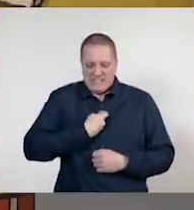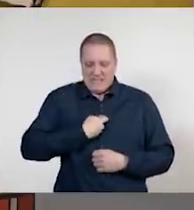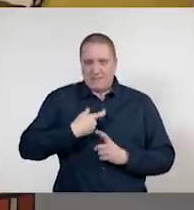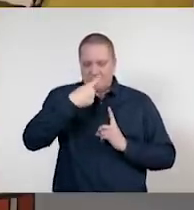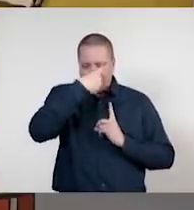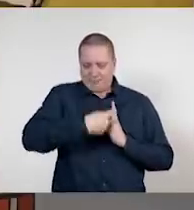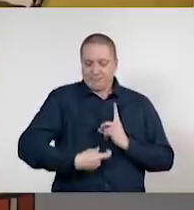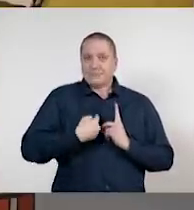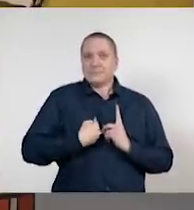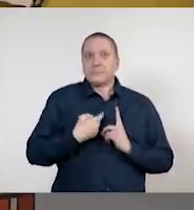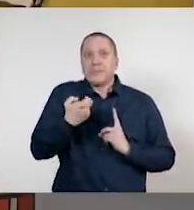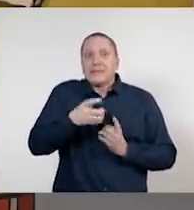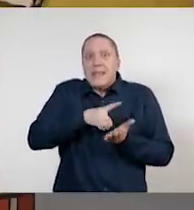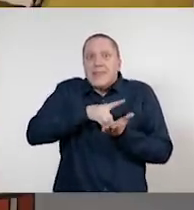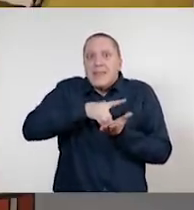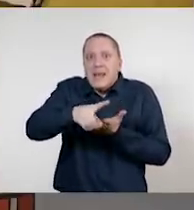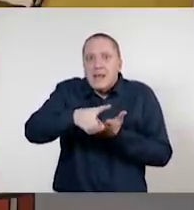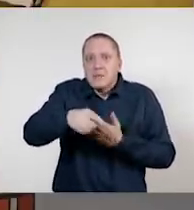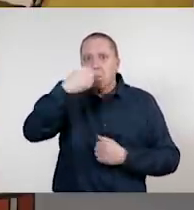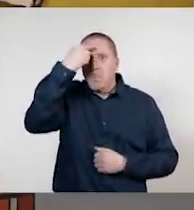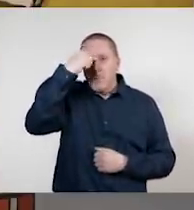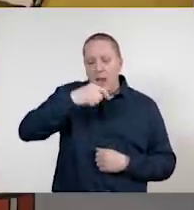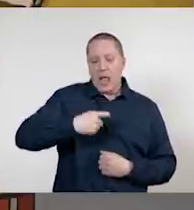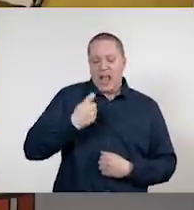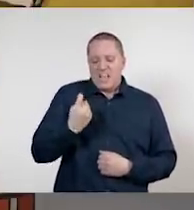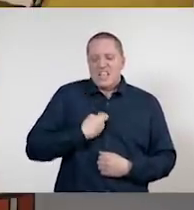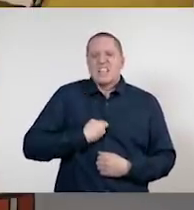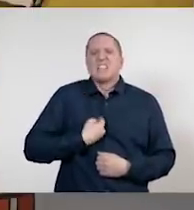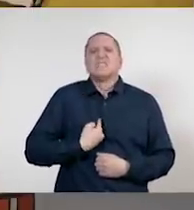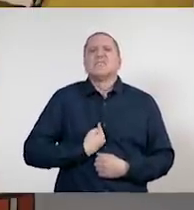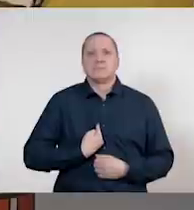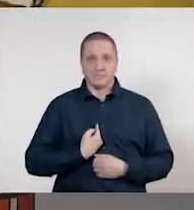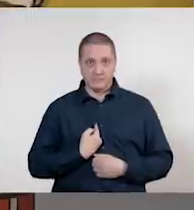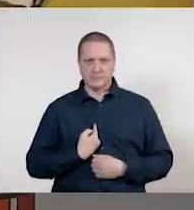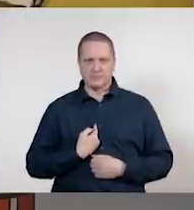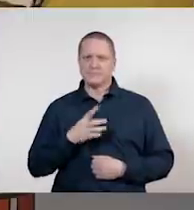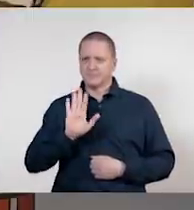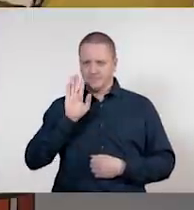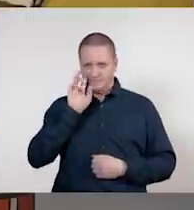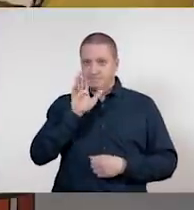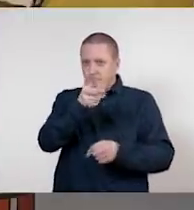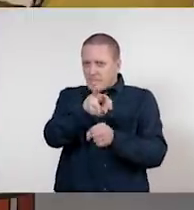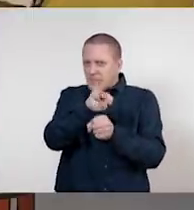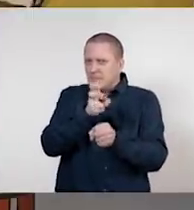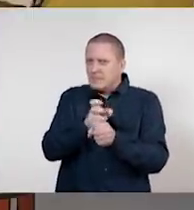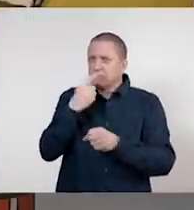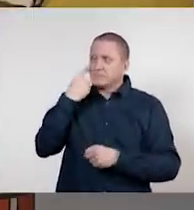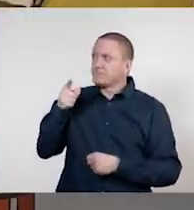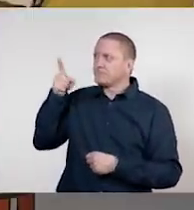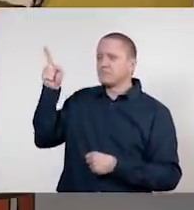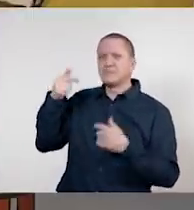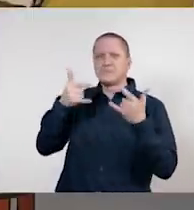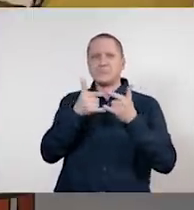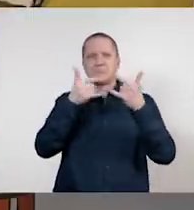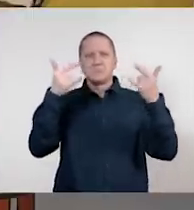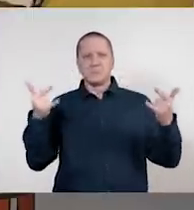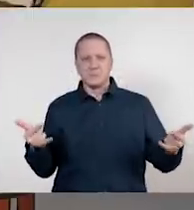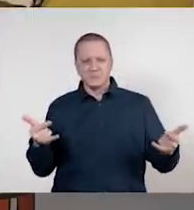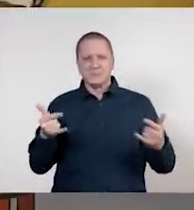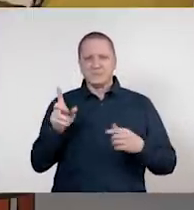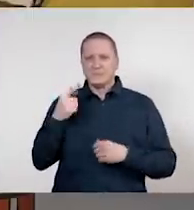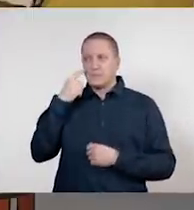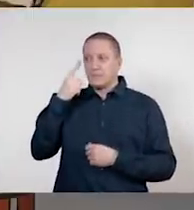nuestra identidad y de este derecho que estamos hablando, del derecho a la identidad. Bueno, les invito, si les parece, a que escuchemos este